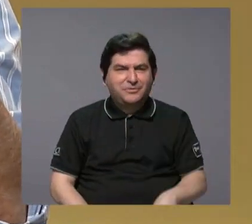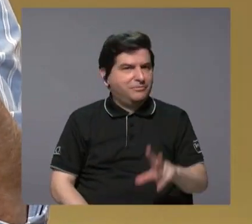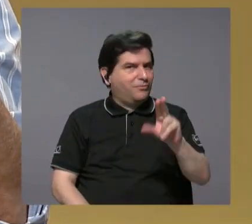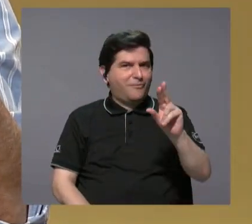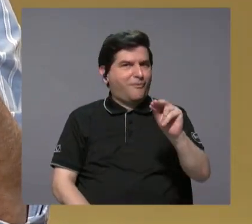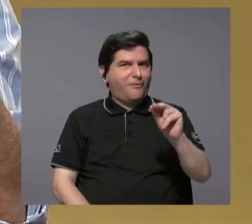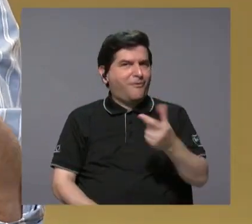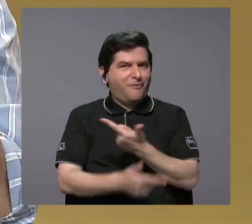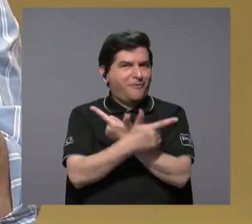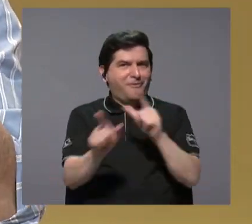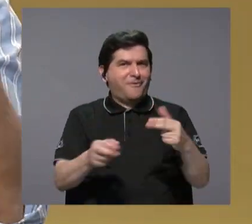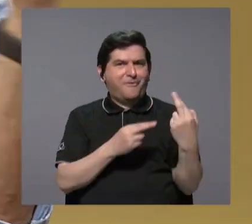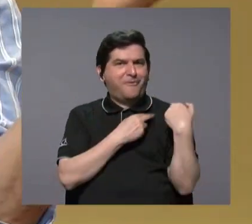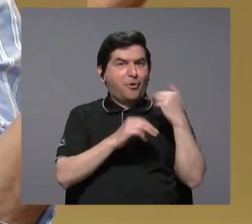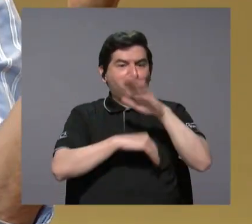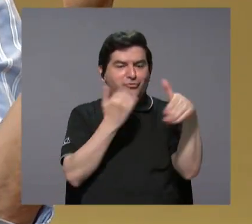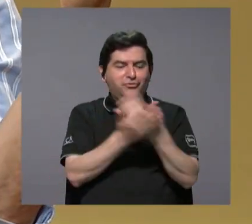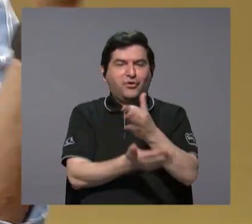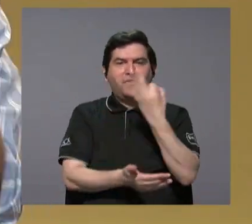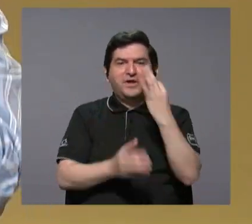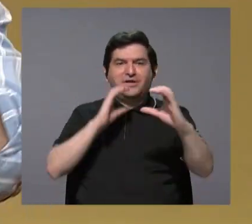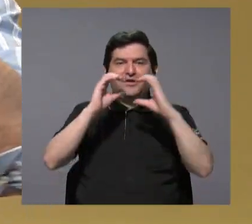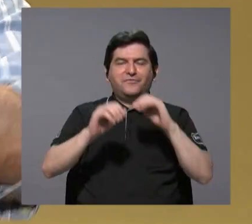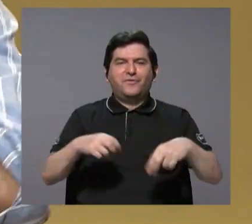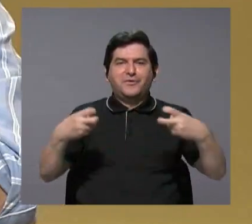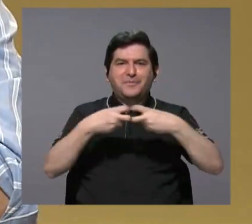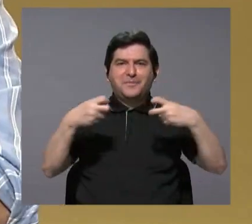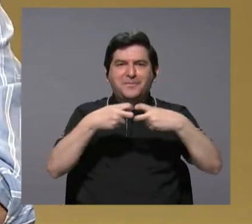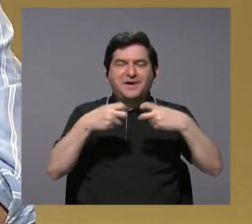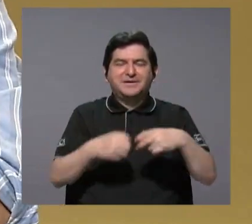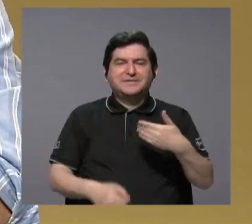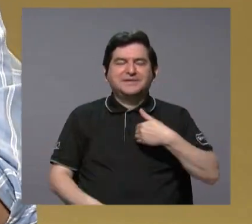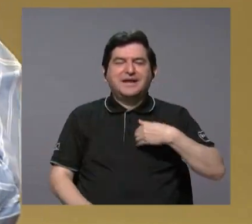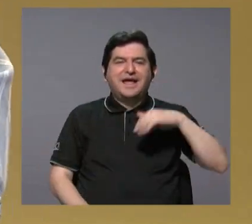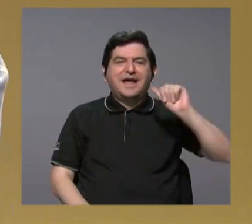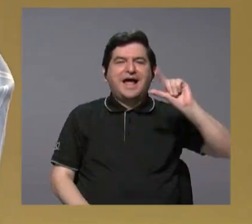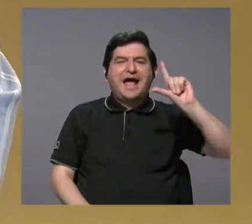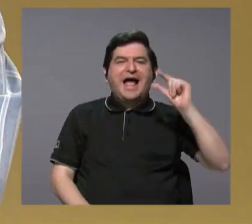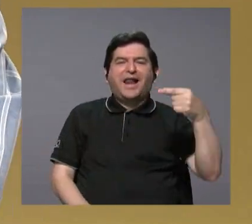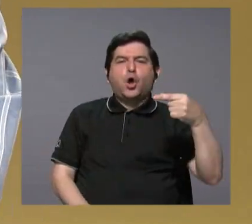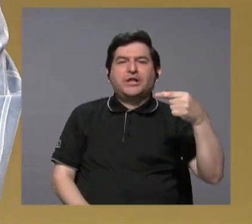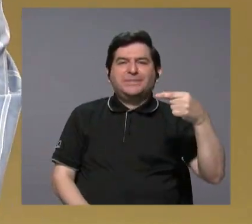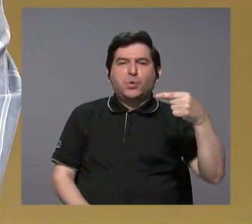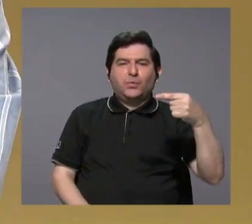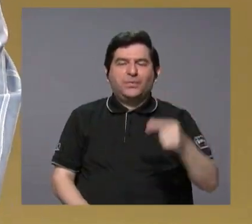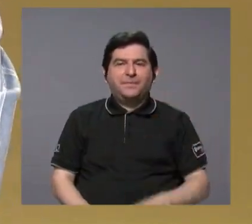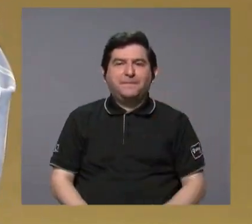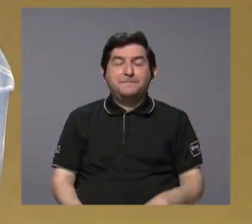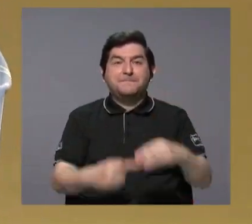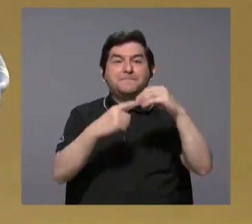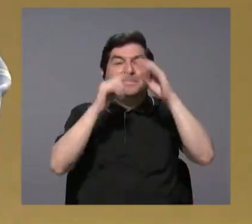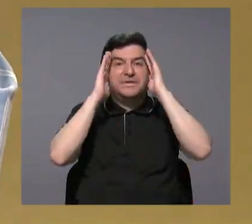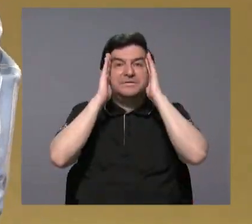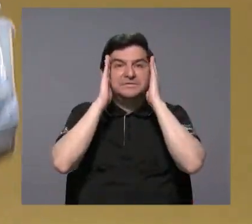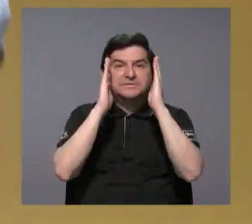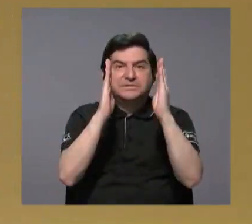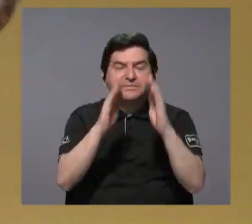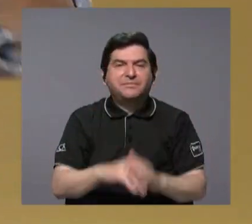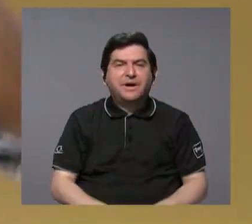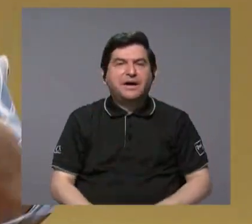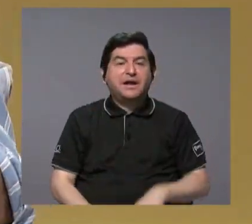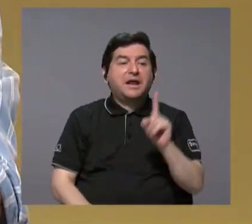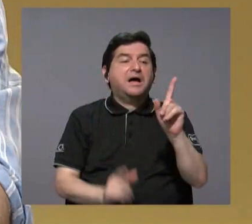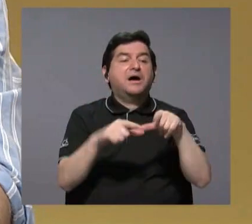manos. Todos los medios electrónicos tienen un algoritmo que le da prioridad a unos